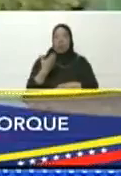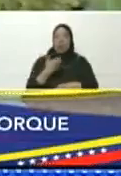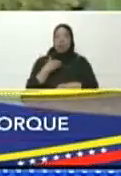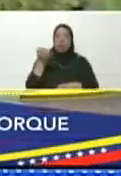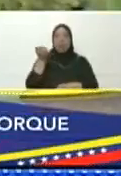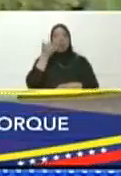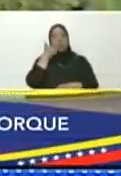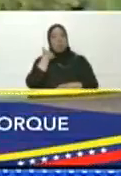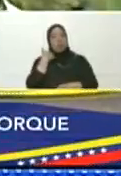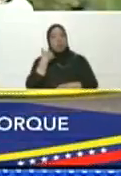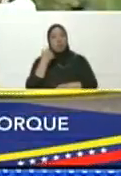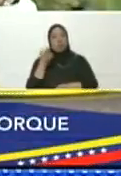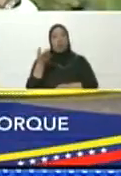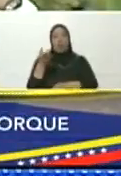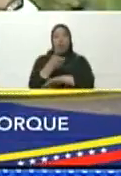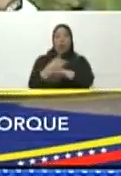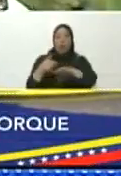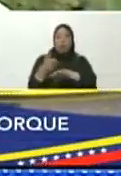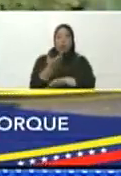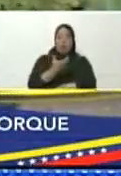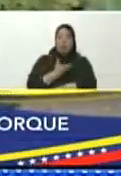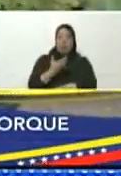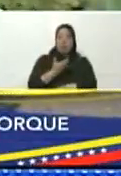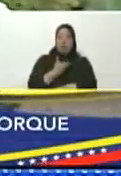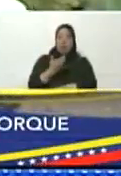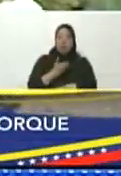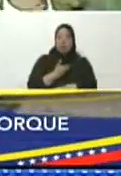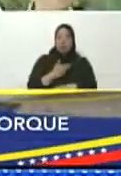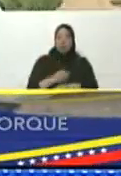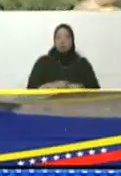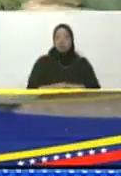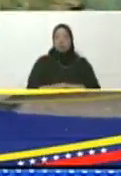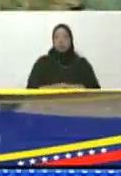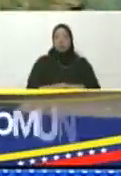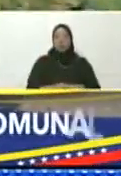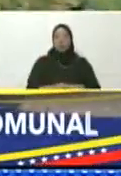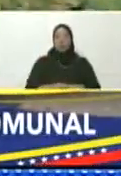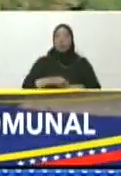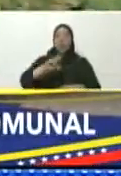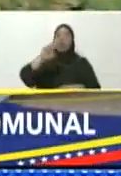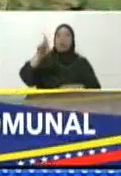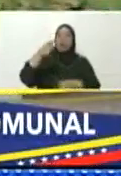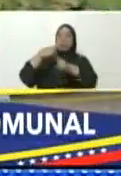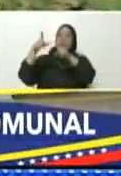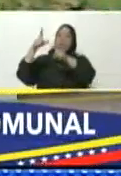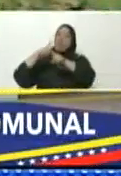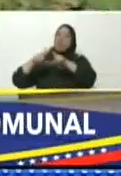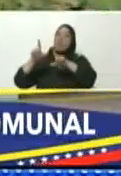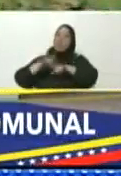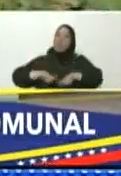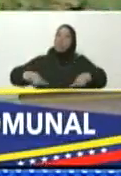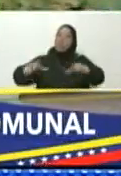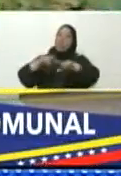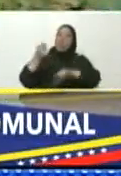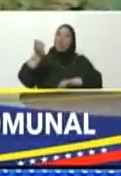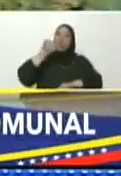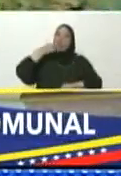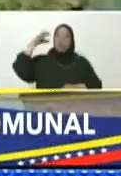Valencia, tienen grandes alcaldes y alcaldesas en Naguanagua, en Los Guayos y en todas las partes de este